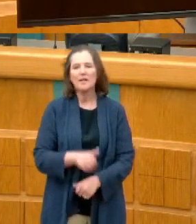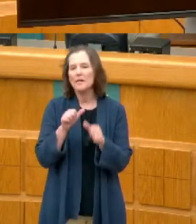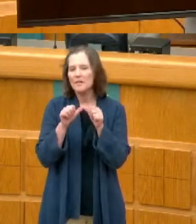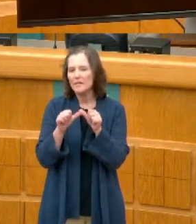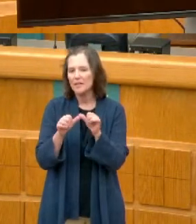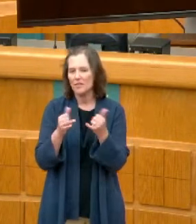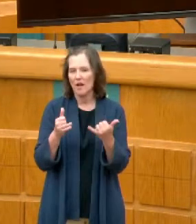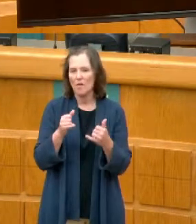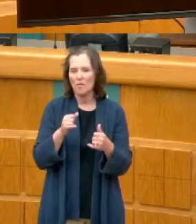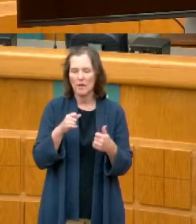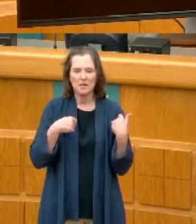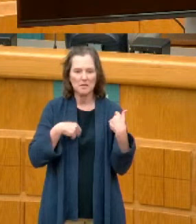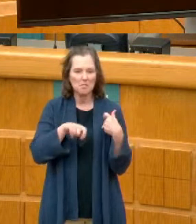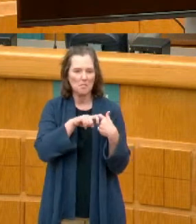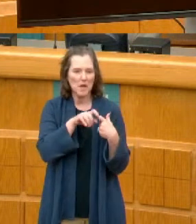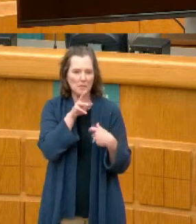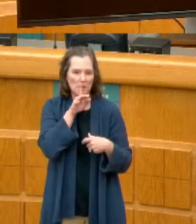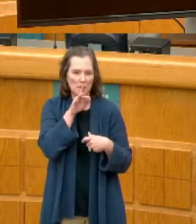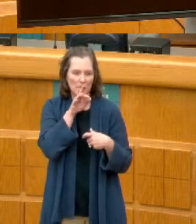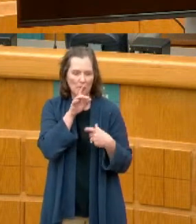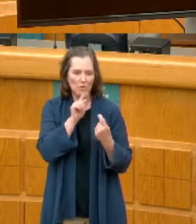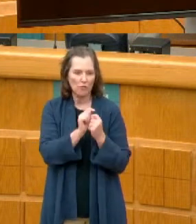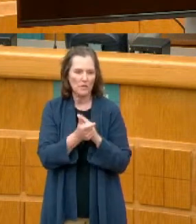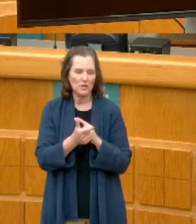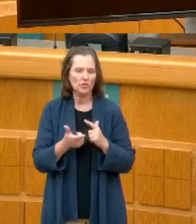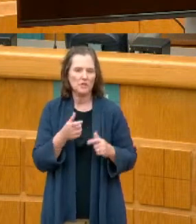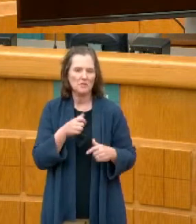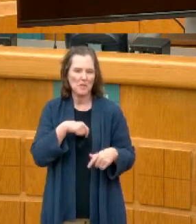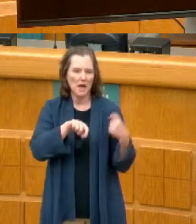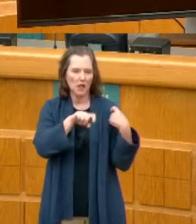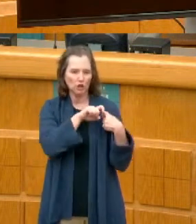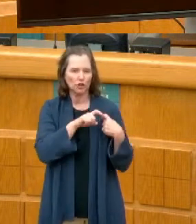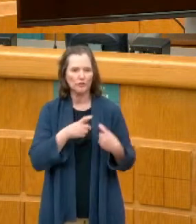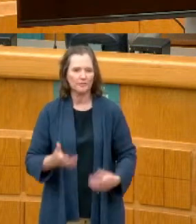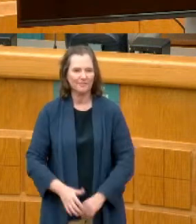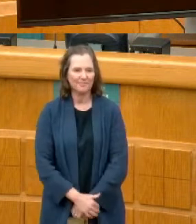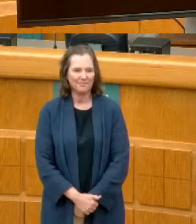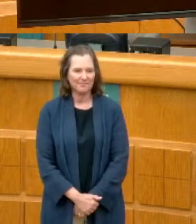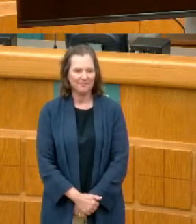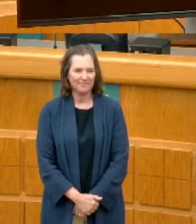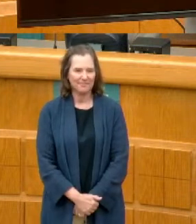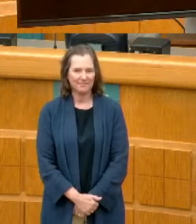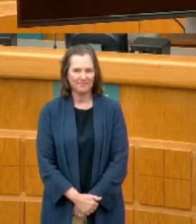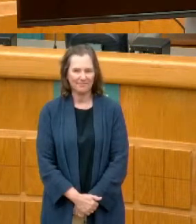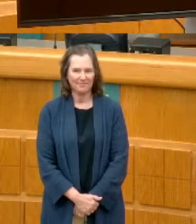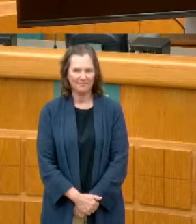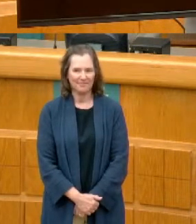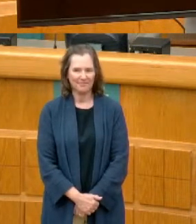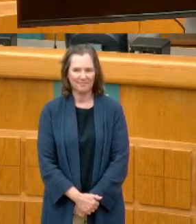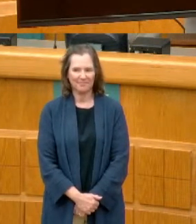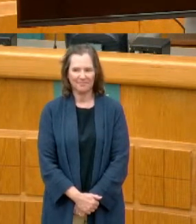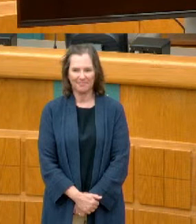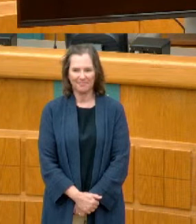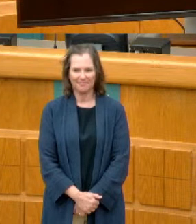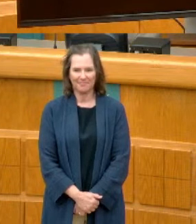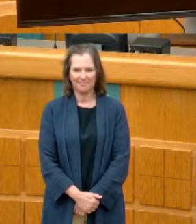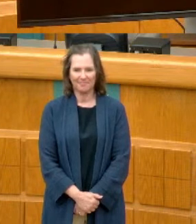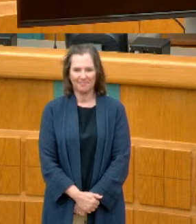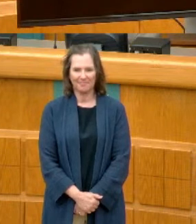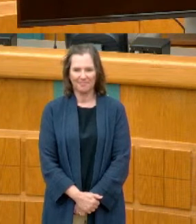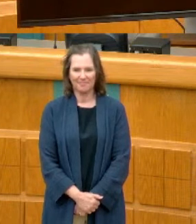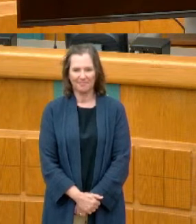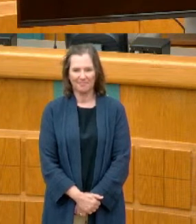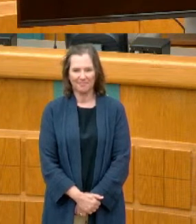el cubrebocas. Aquí en el condado de Nueces seguimos las directrices por parte del gobernador. El uso de cubrebocas, aunque no es obligatorio, sí